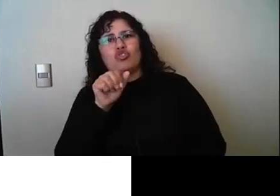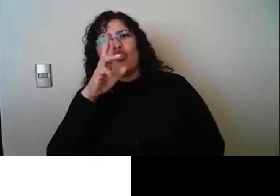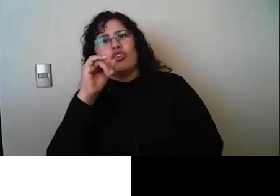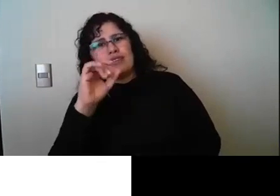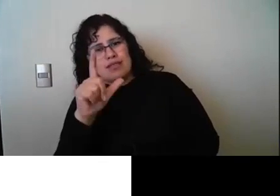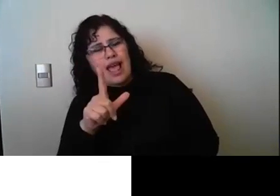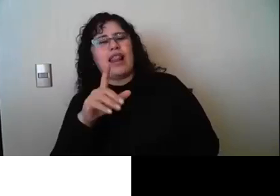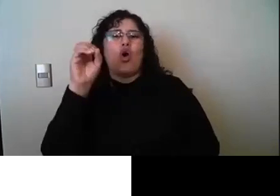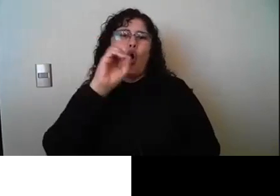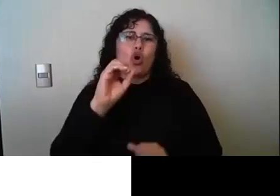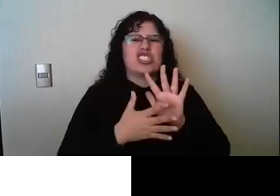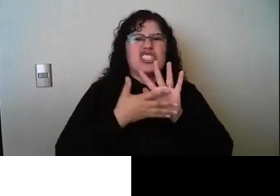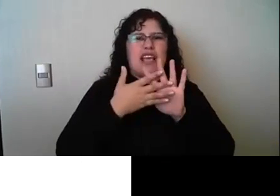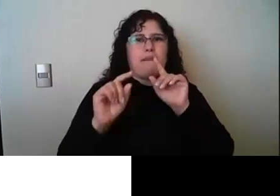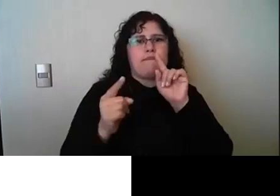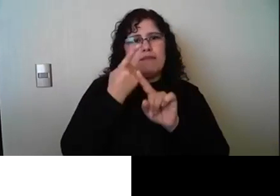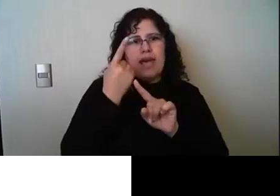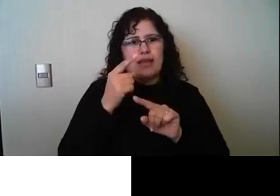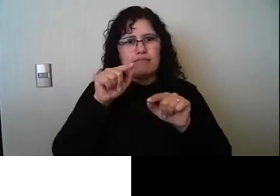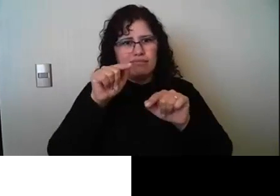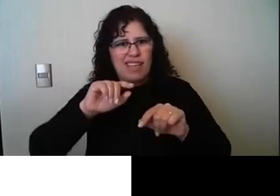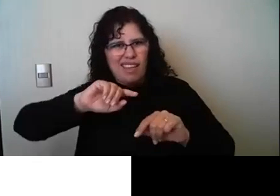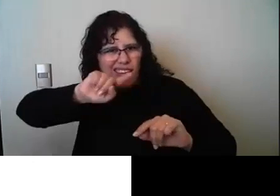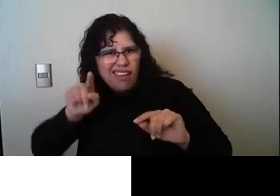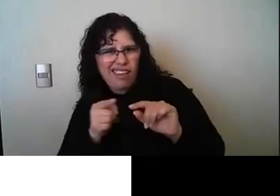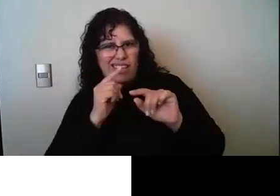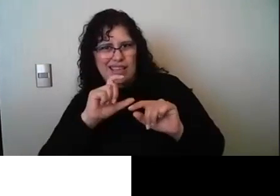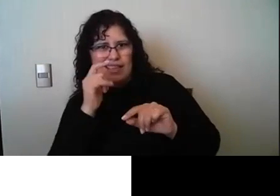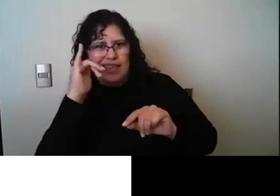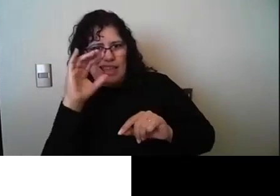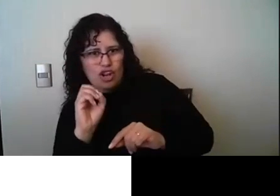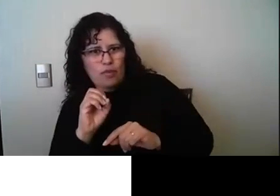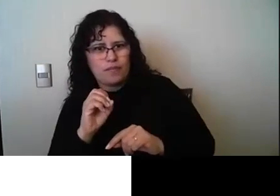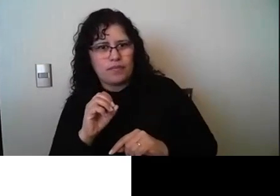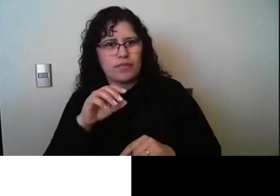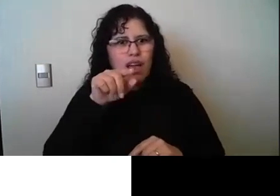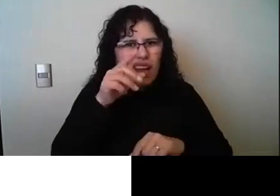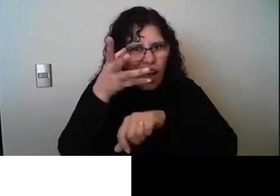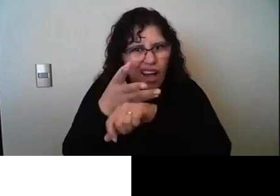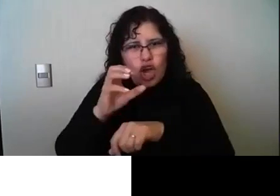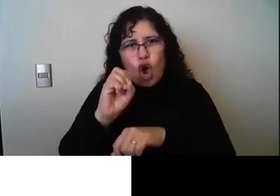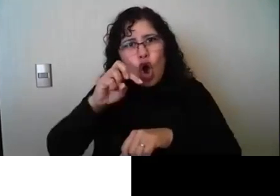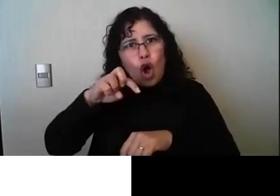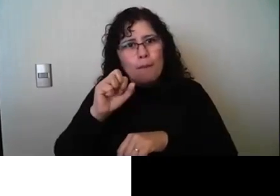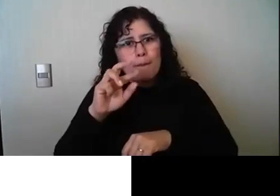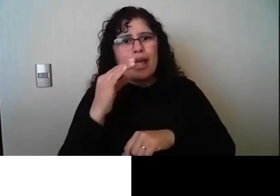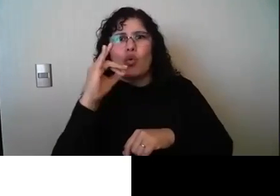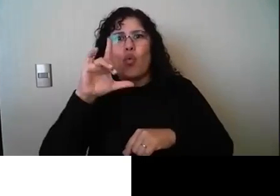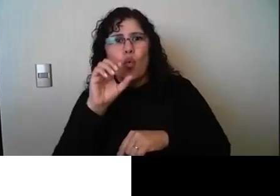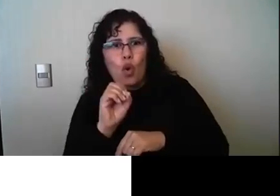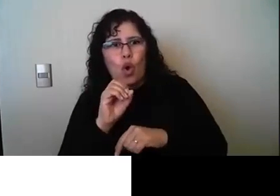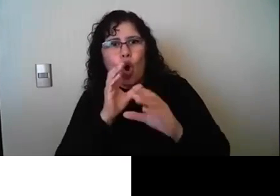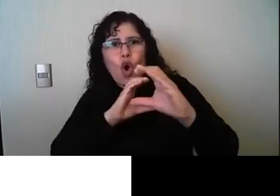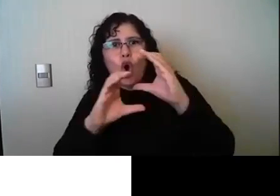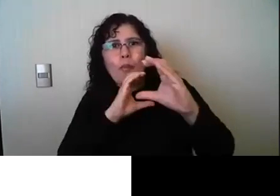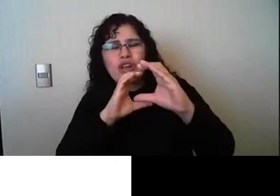giro postcentral. Ahí hay un opérculo, ¿ya? Ese es un opérculo. Y comunica un giro con otro. Ese